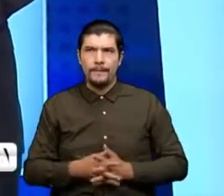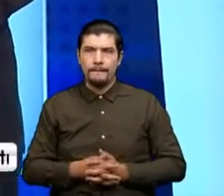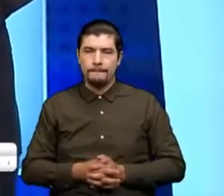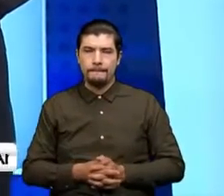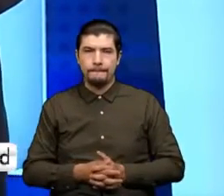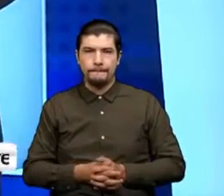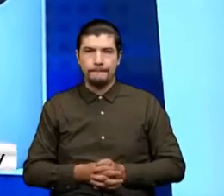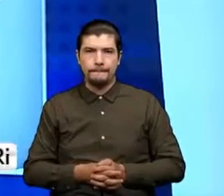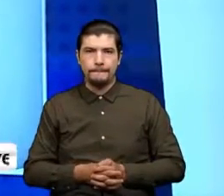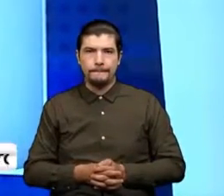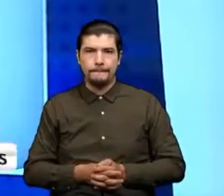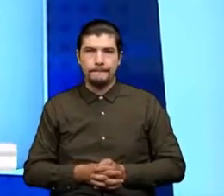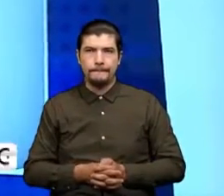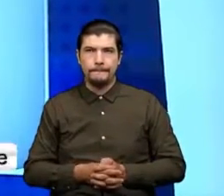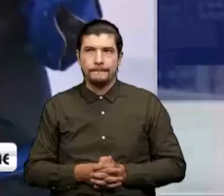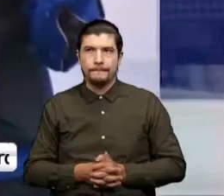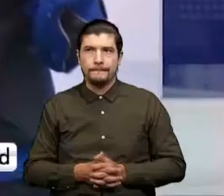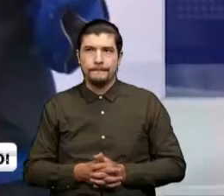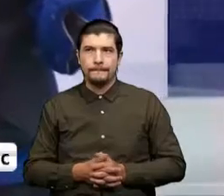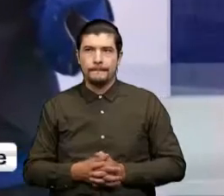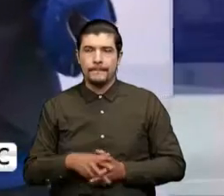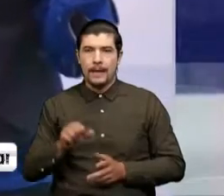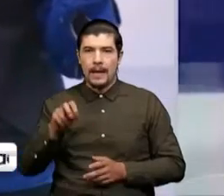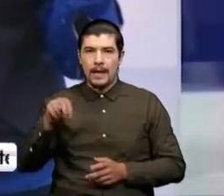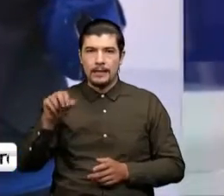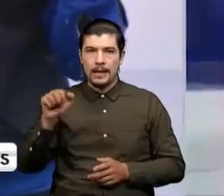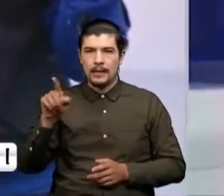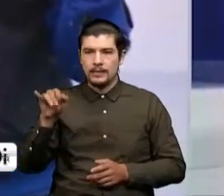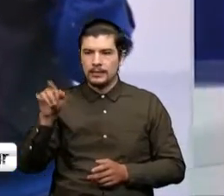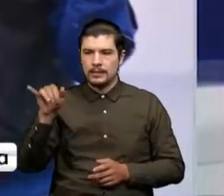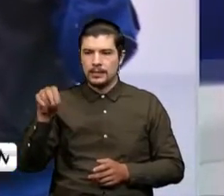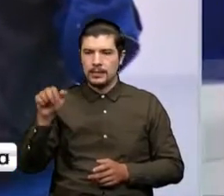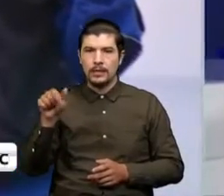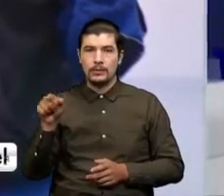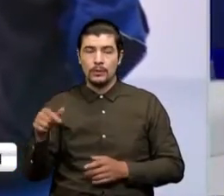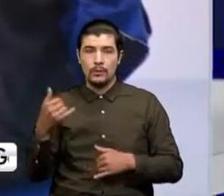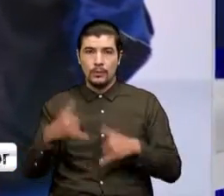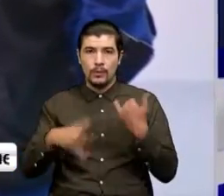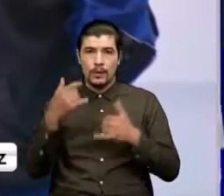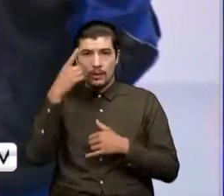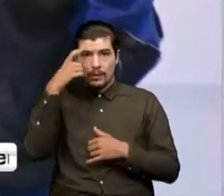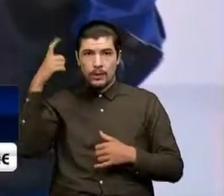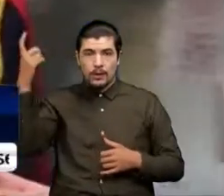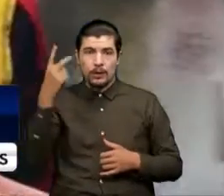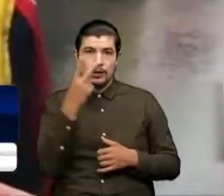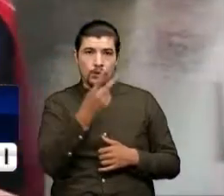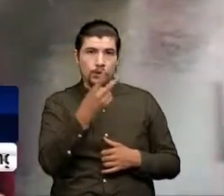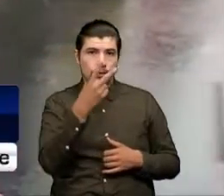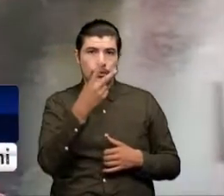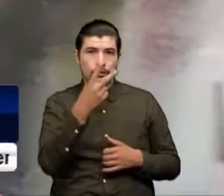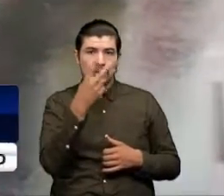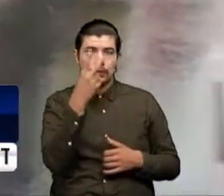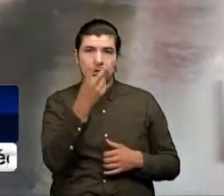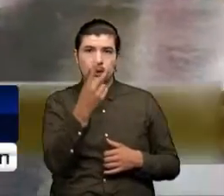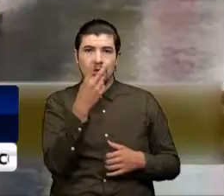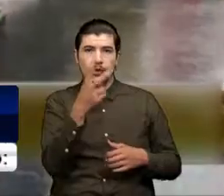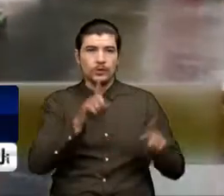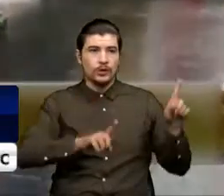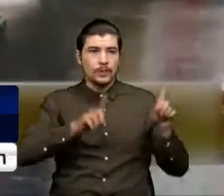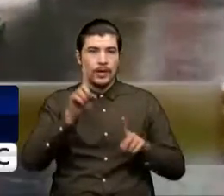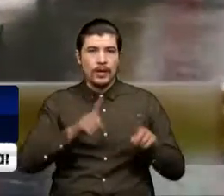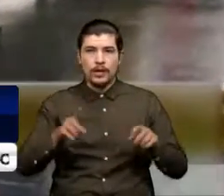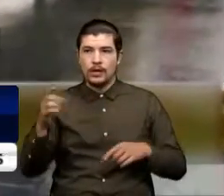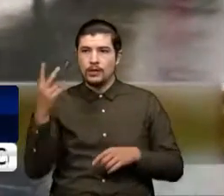Cochabamba, Bolivia. Ana Cristina tuvo unos juegos soñados, dos competencias y dos oros. Bueno, más que satisfecha, de verdad